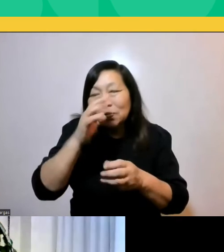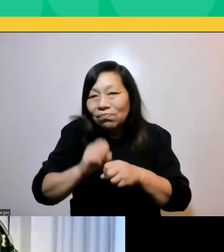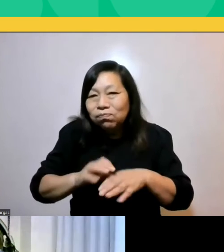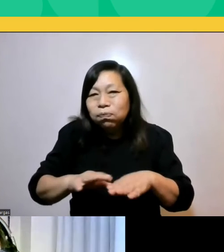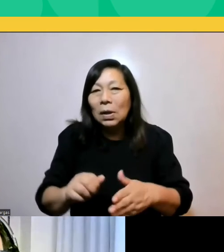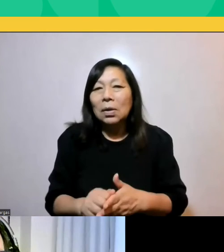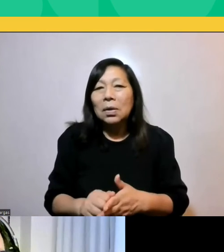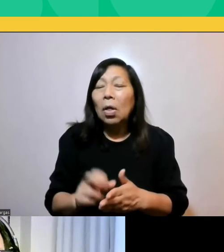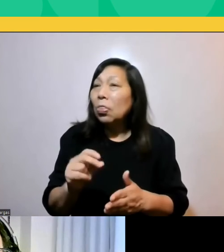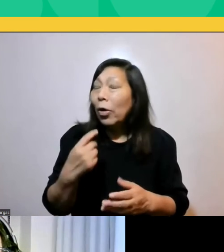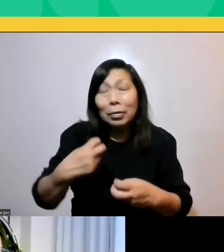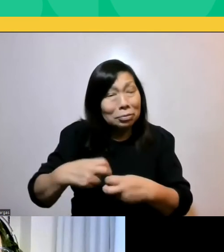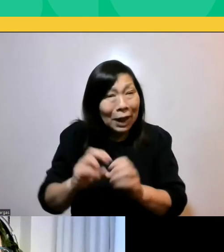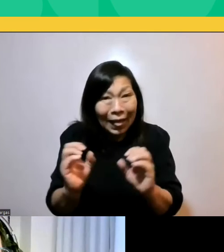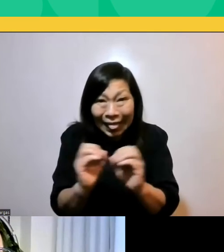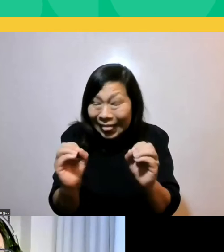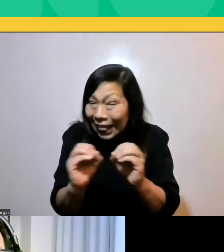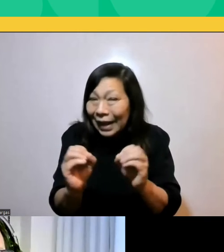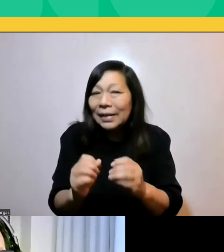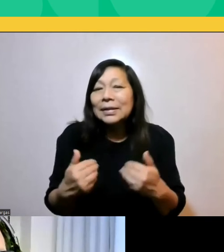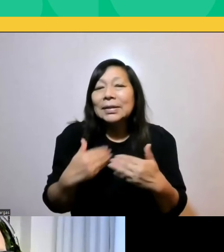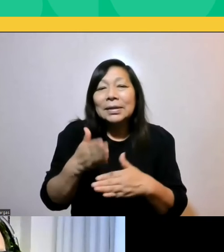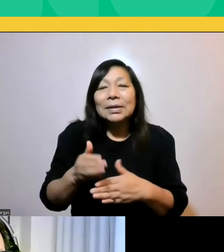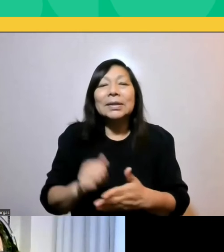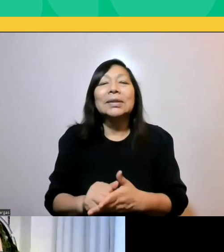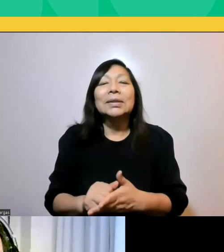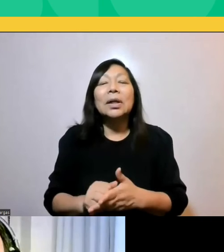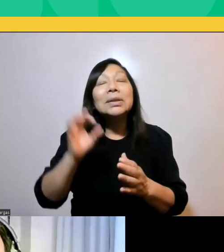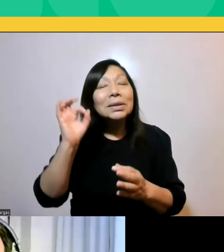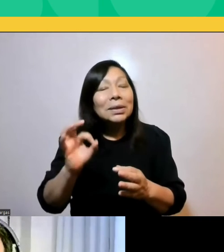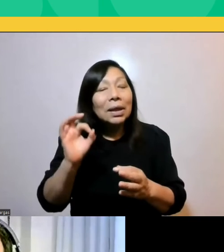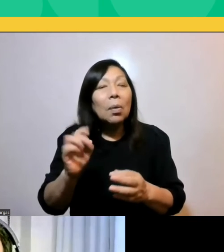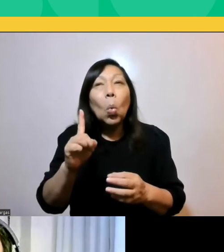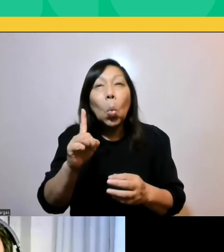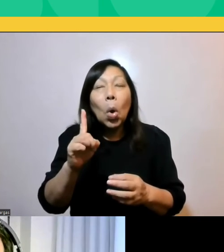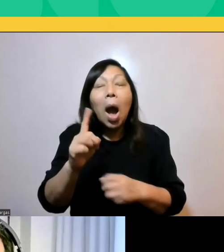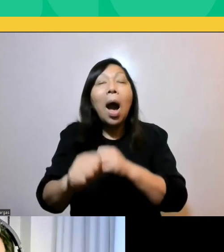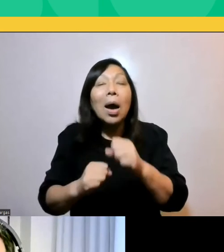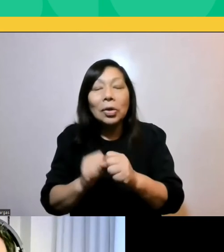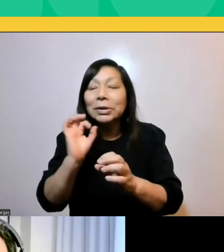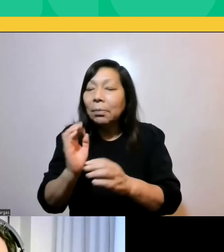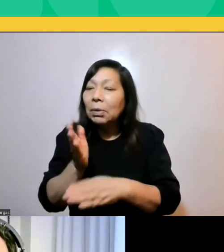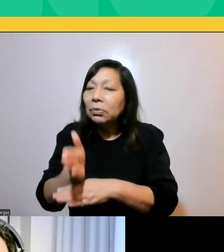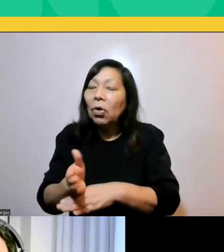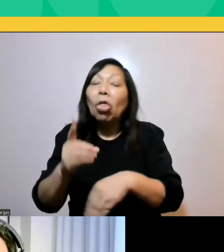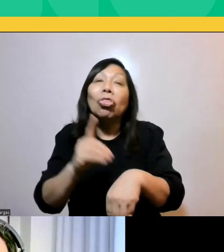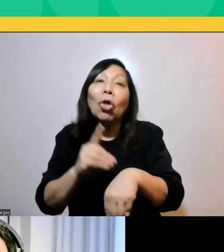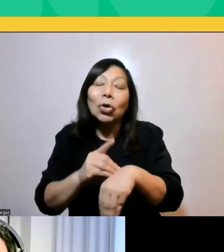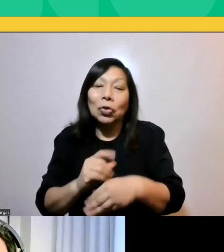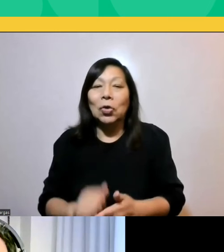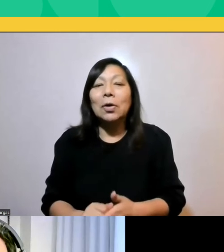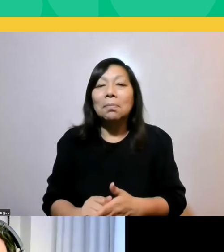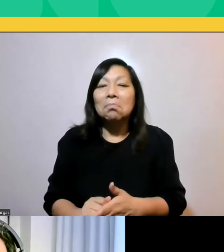incluso en quienes no tienen relaciones sexuales, deberían ir a un chequeo ginecológico una vez anual para descartar cualquier patología